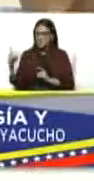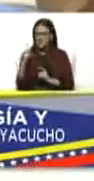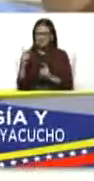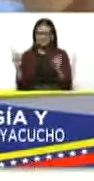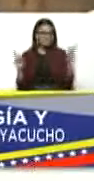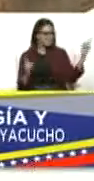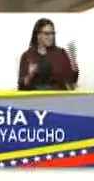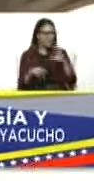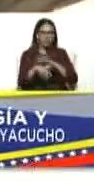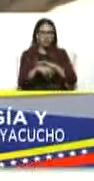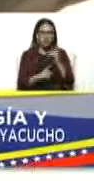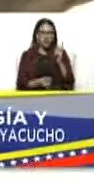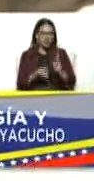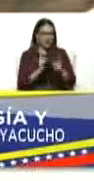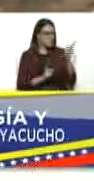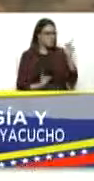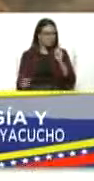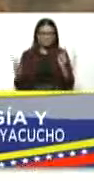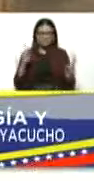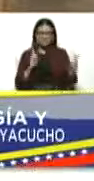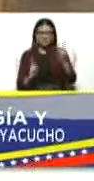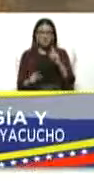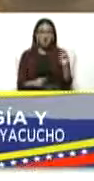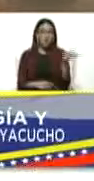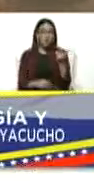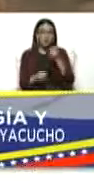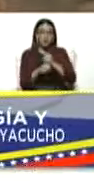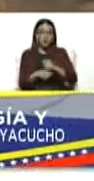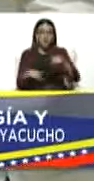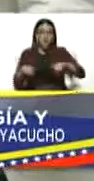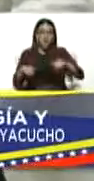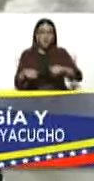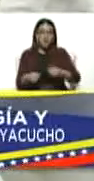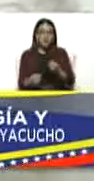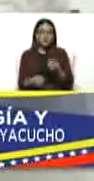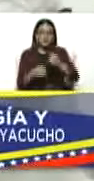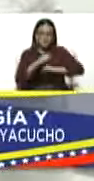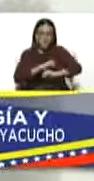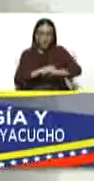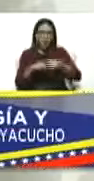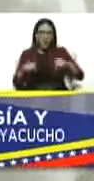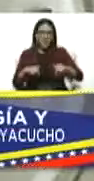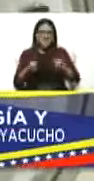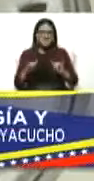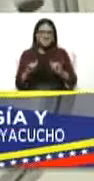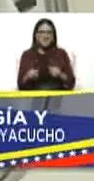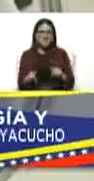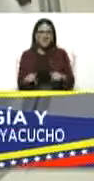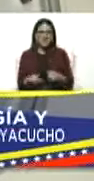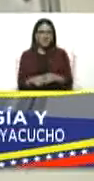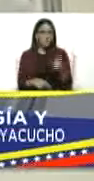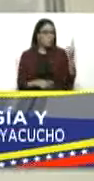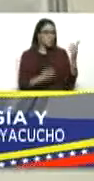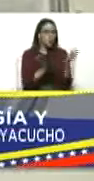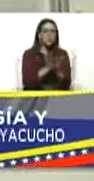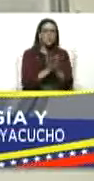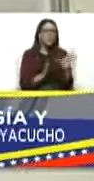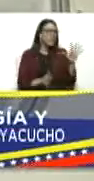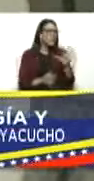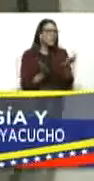José Ramón Moreno, los dos son de acá, nacidos acá. Uno estudió, José